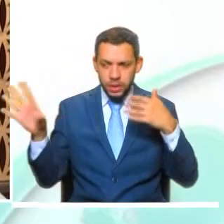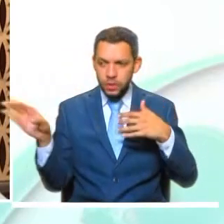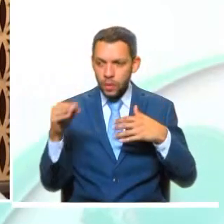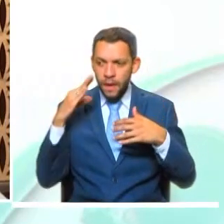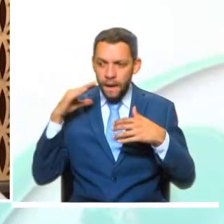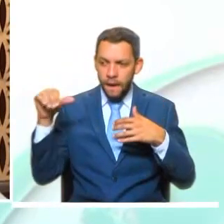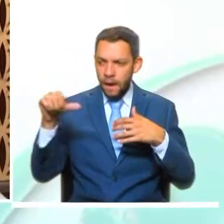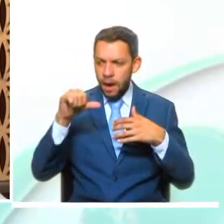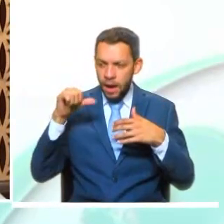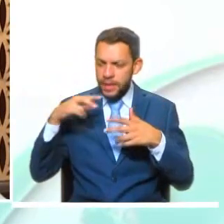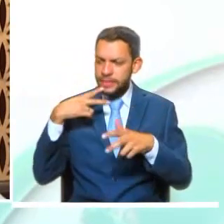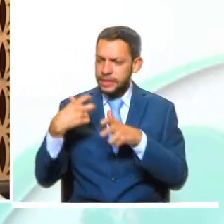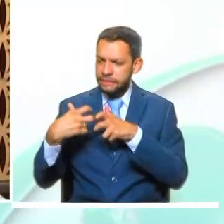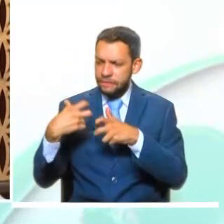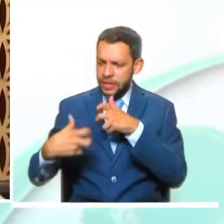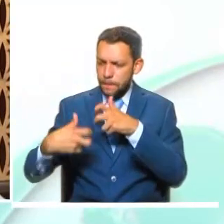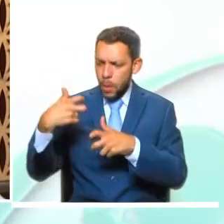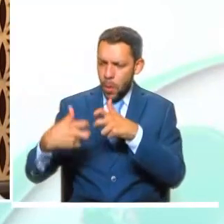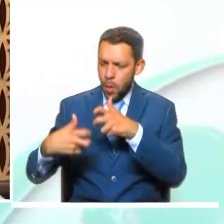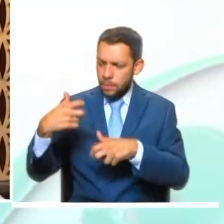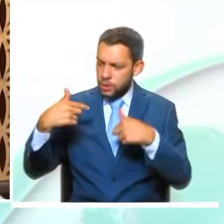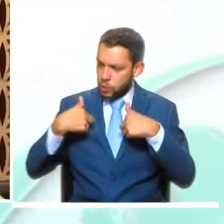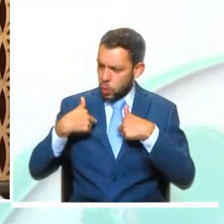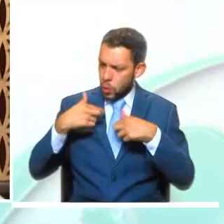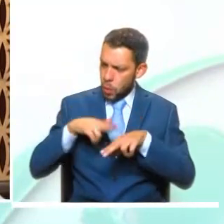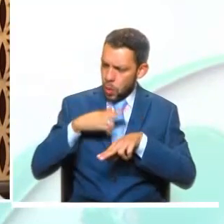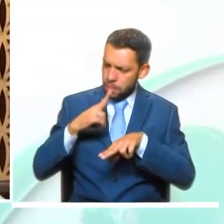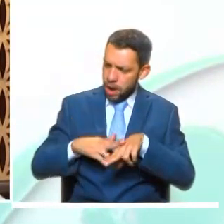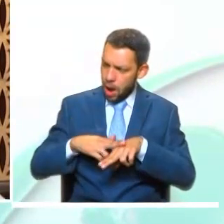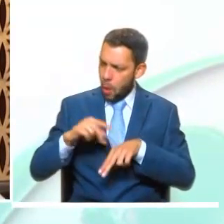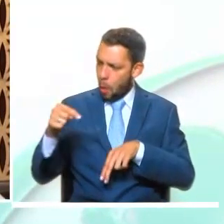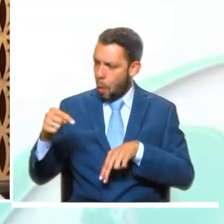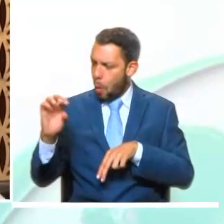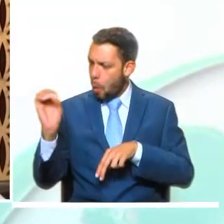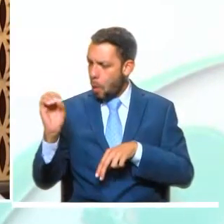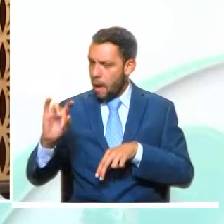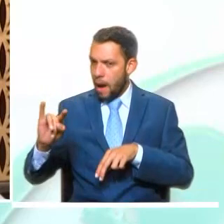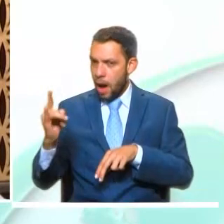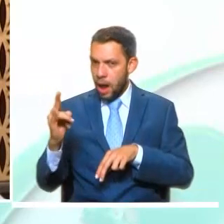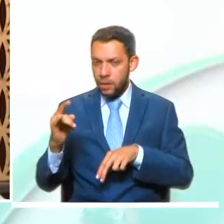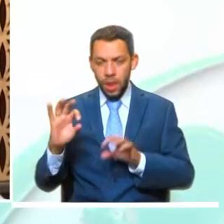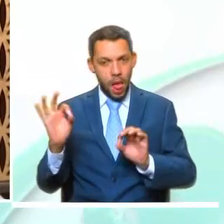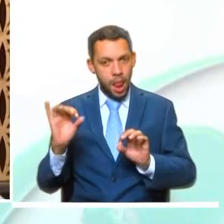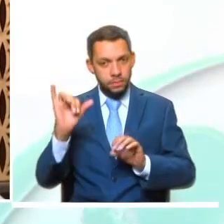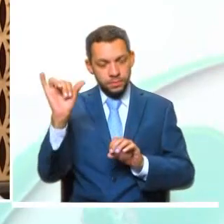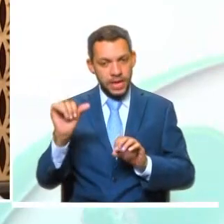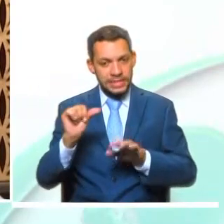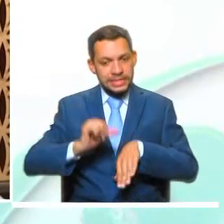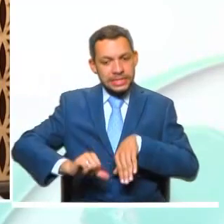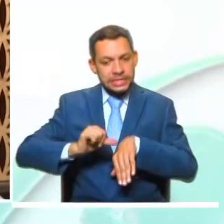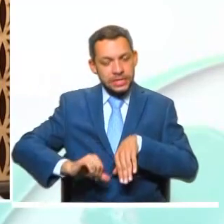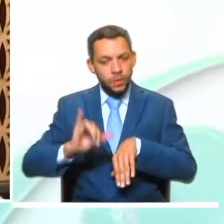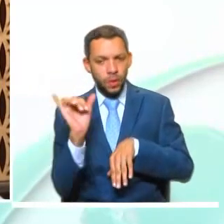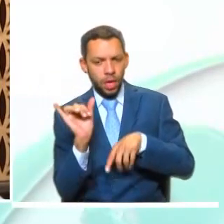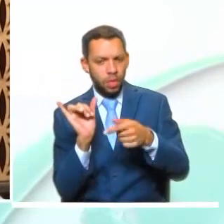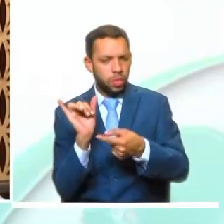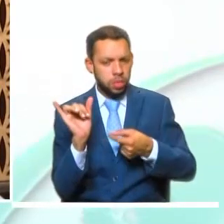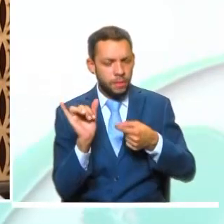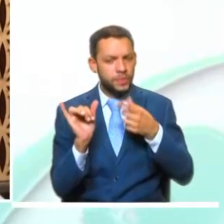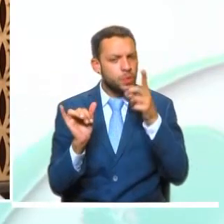pasan eso es normal o será que yo fui operada no tengo matriz pero si ovarios